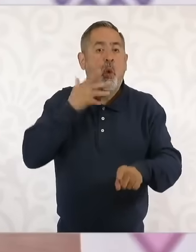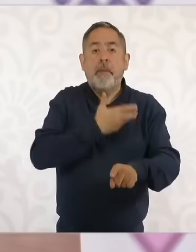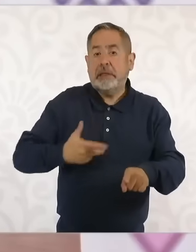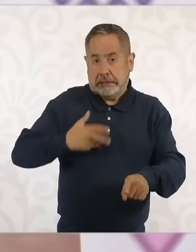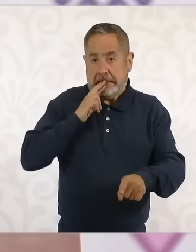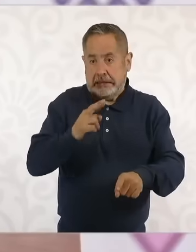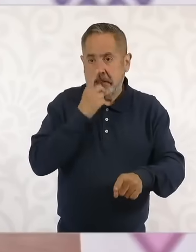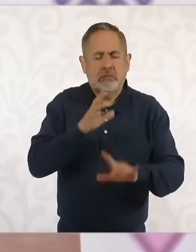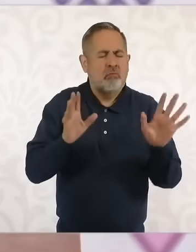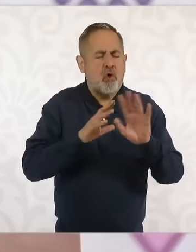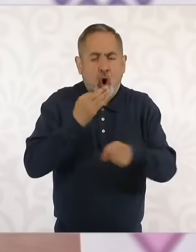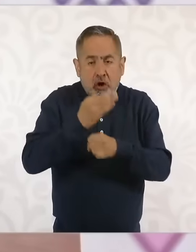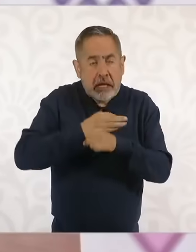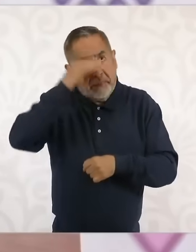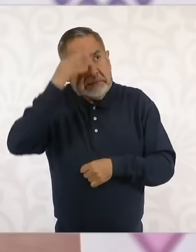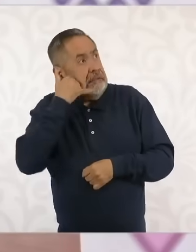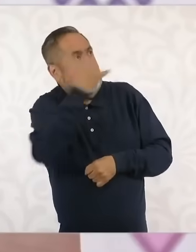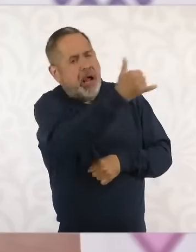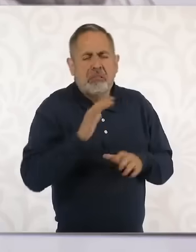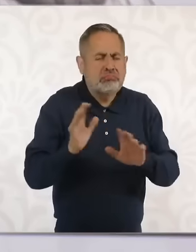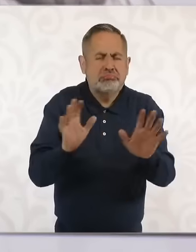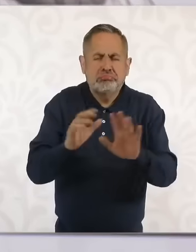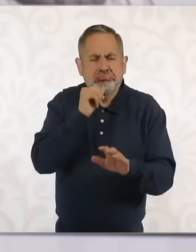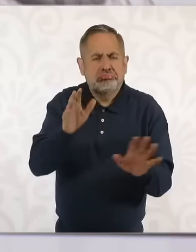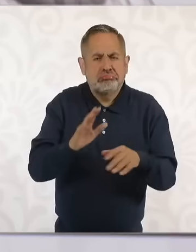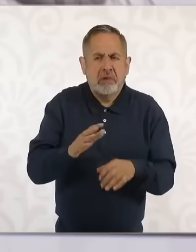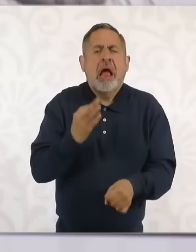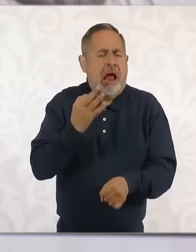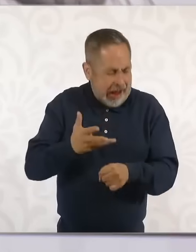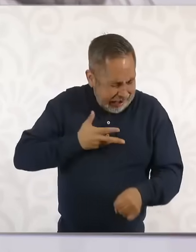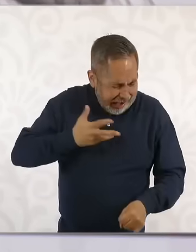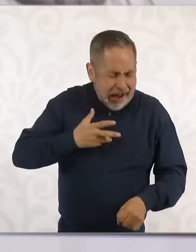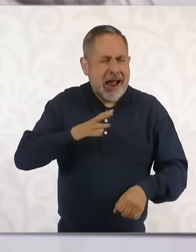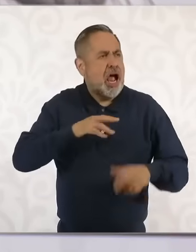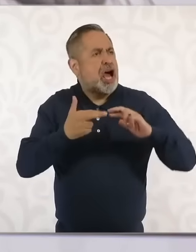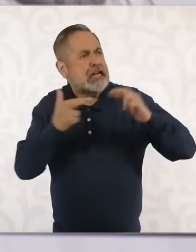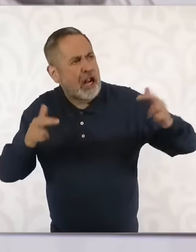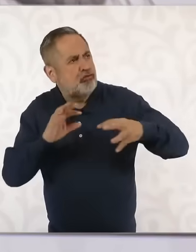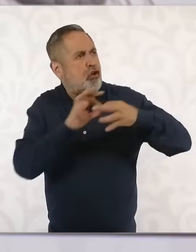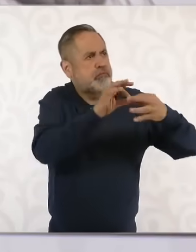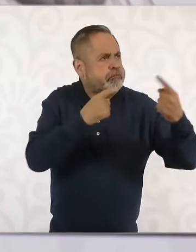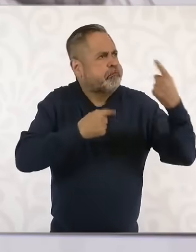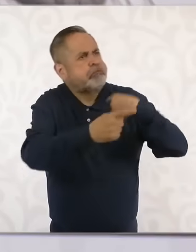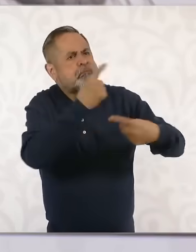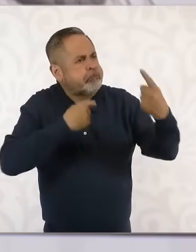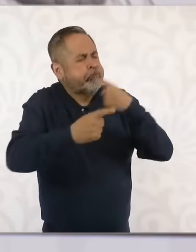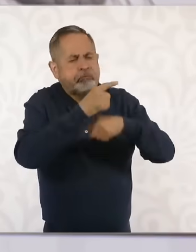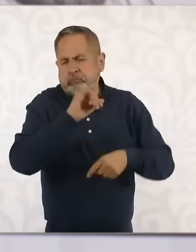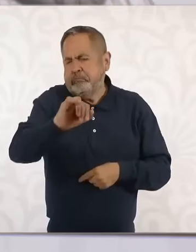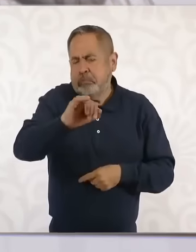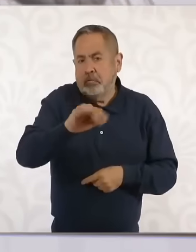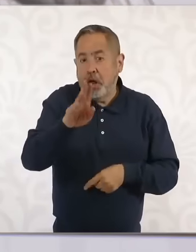hay coordinación, hay colaboración con el gobierno de los Estados Unidos, como lo hemos dicho, sin